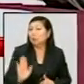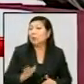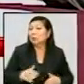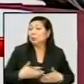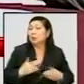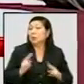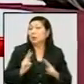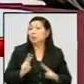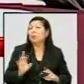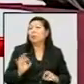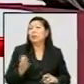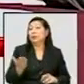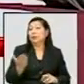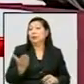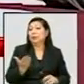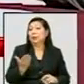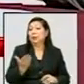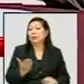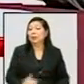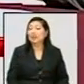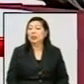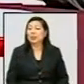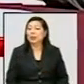ver cuando soliciten